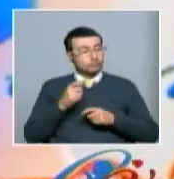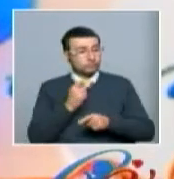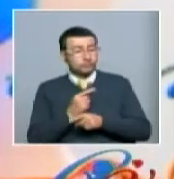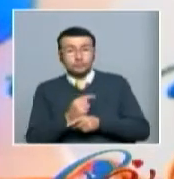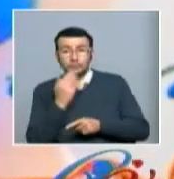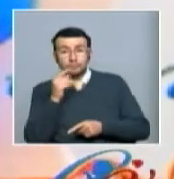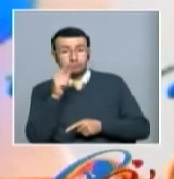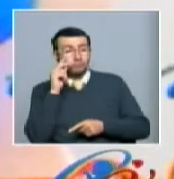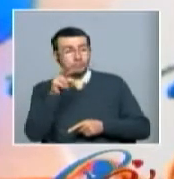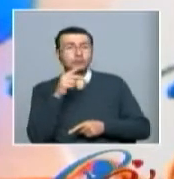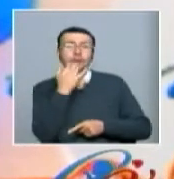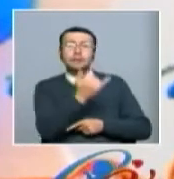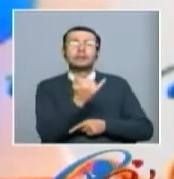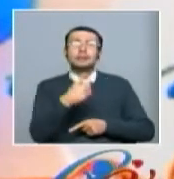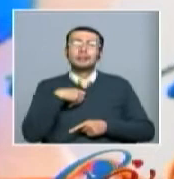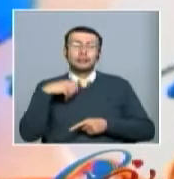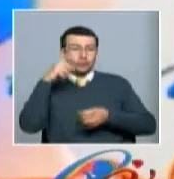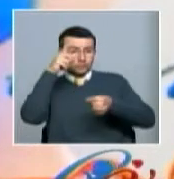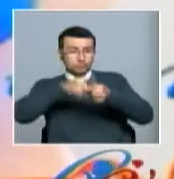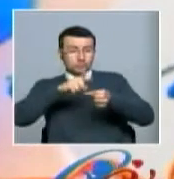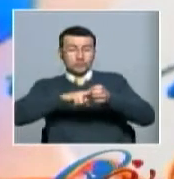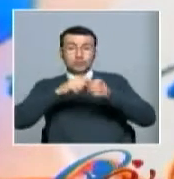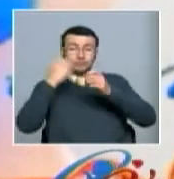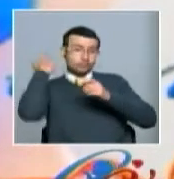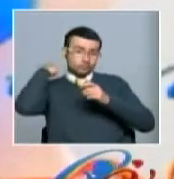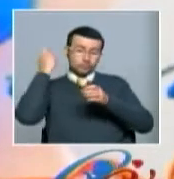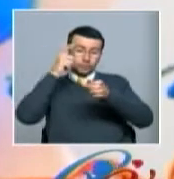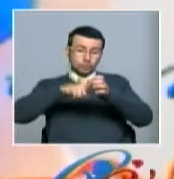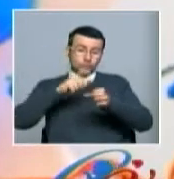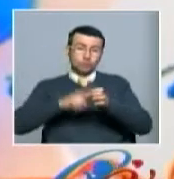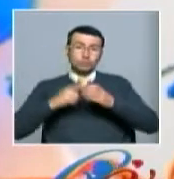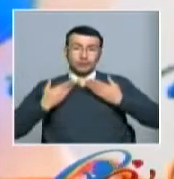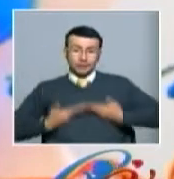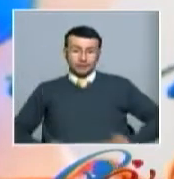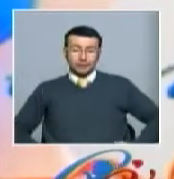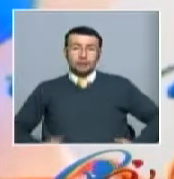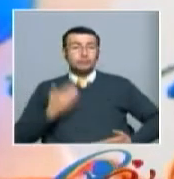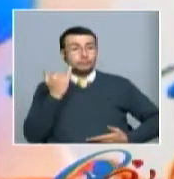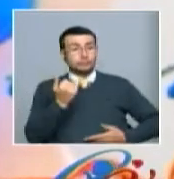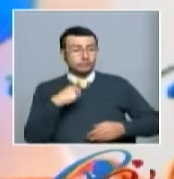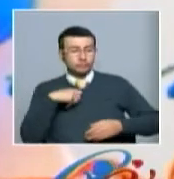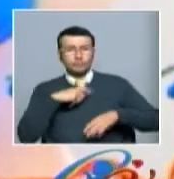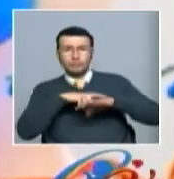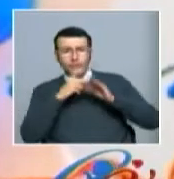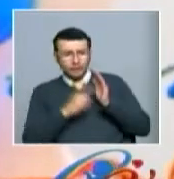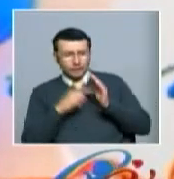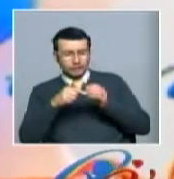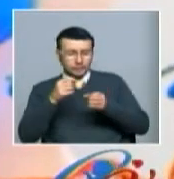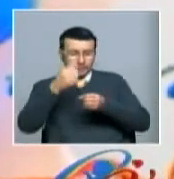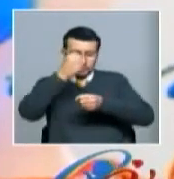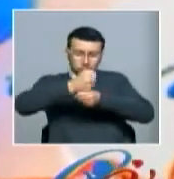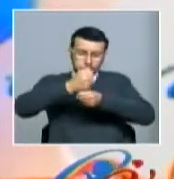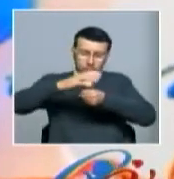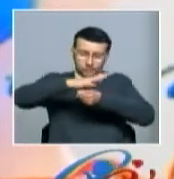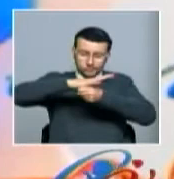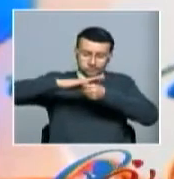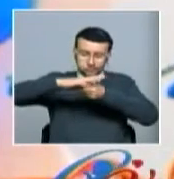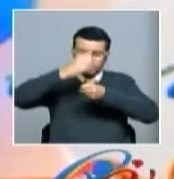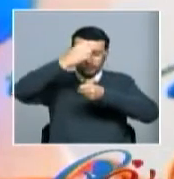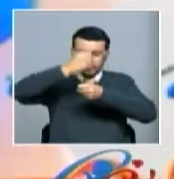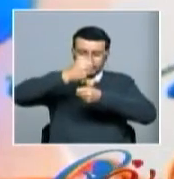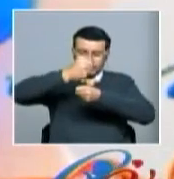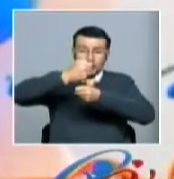la imagen lateral de la columna dorsal. Ahí está el disco intervertebral y está la vértebra lumbar. El